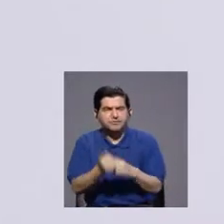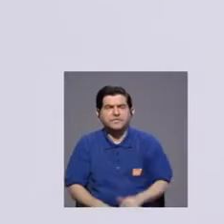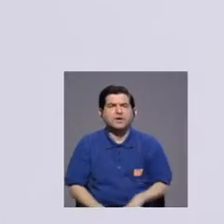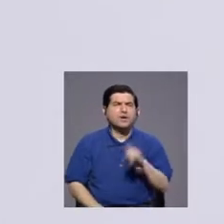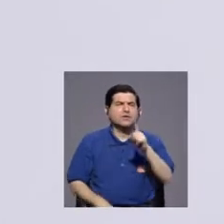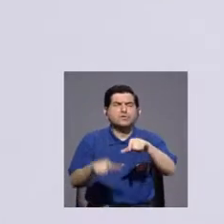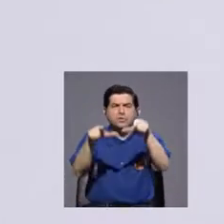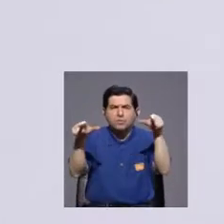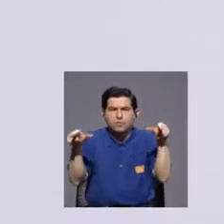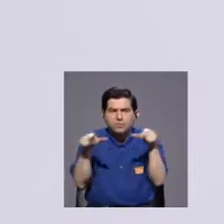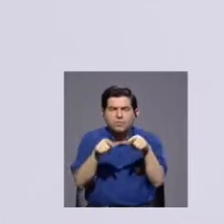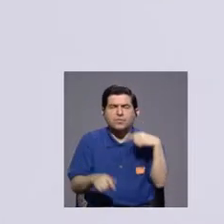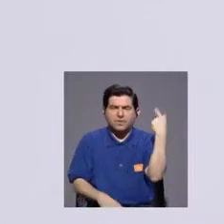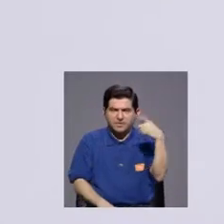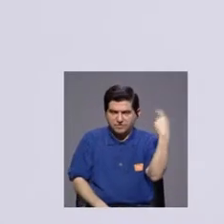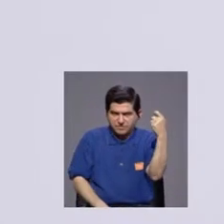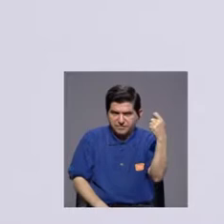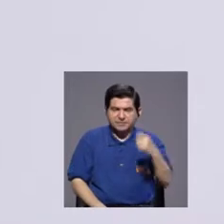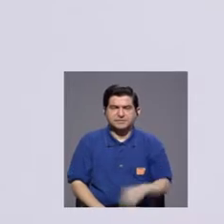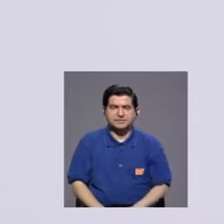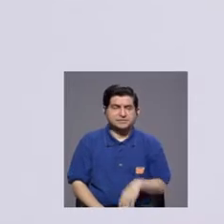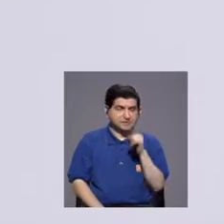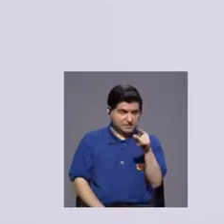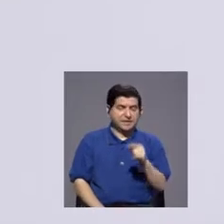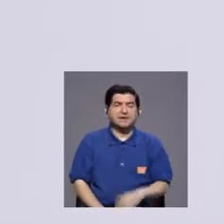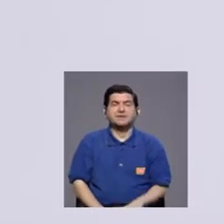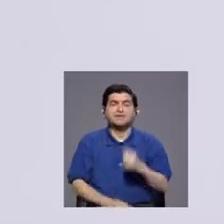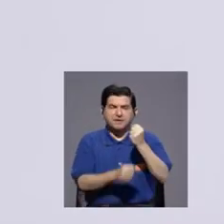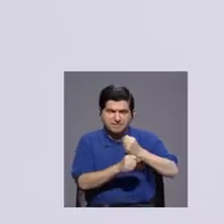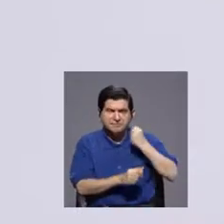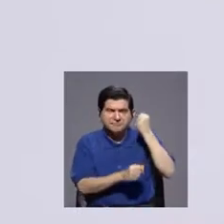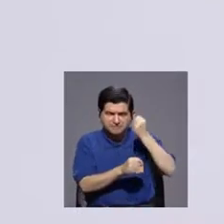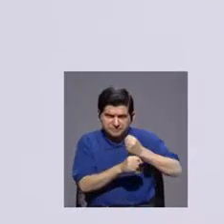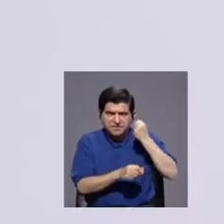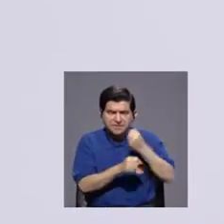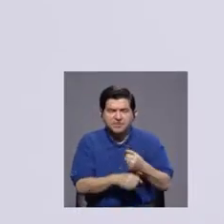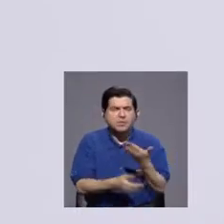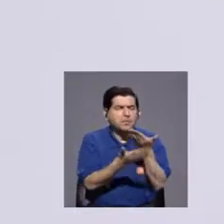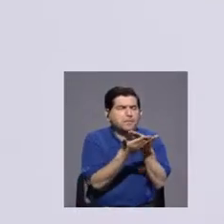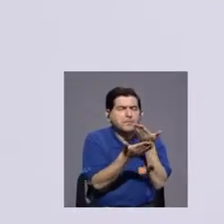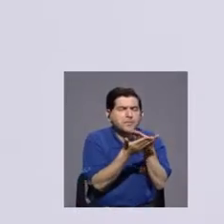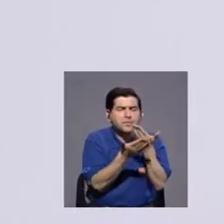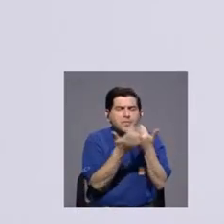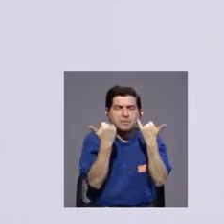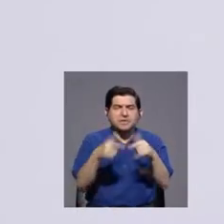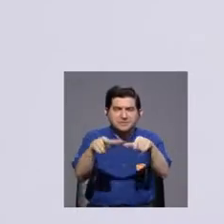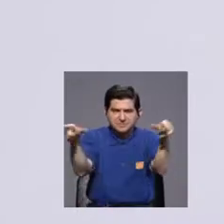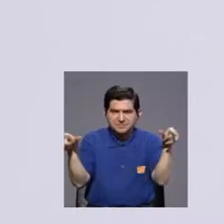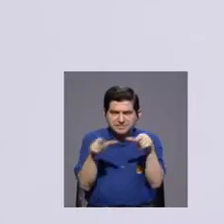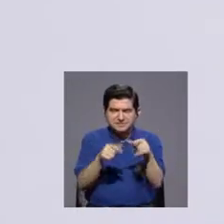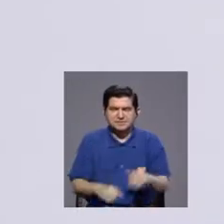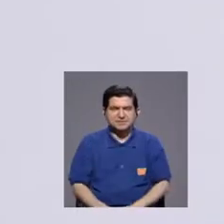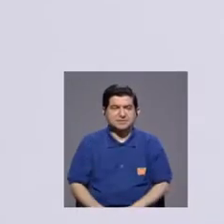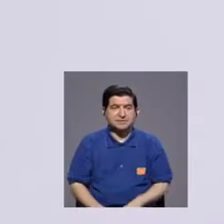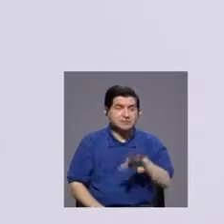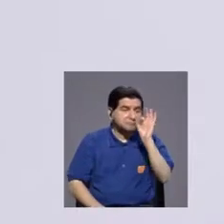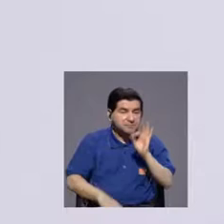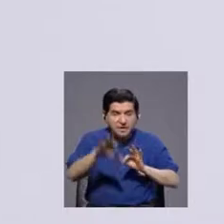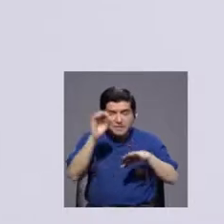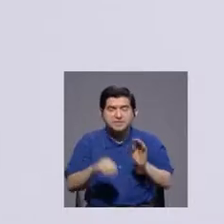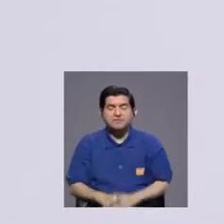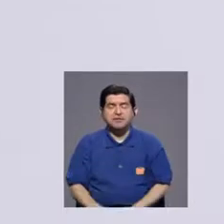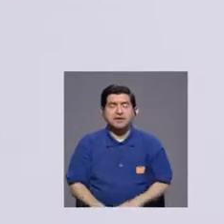estación en guanacaste donde estamos llevando a cabo los ensayos de campo contra para seleccionar